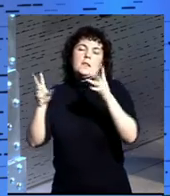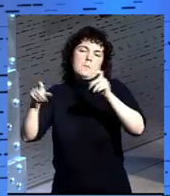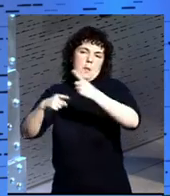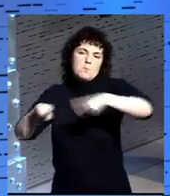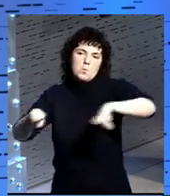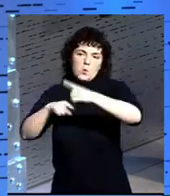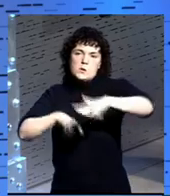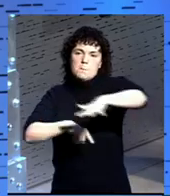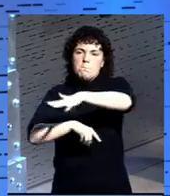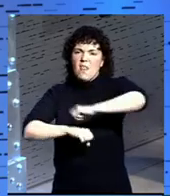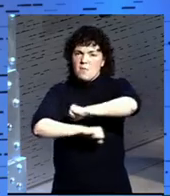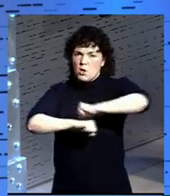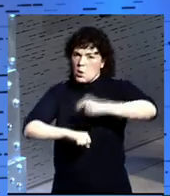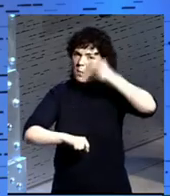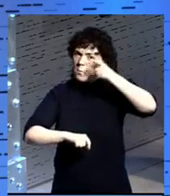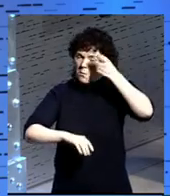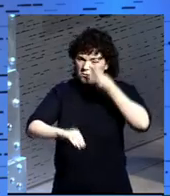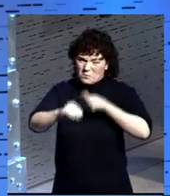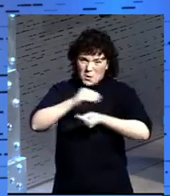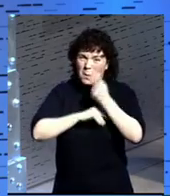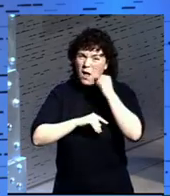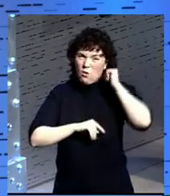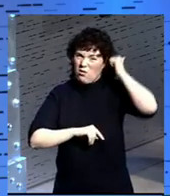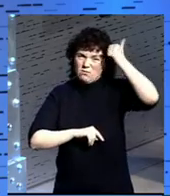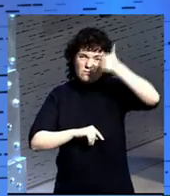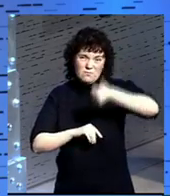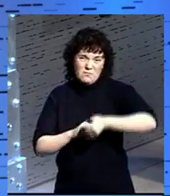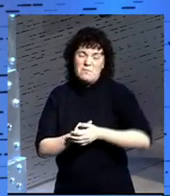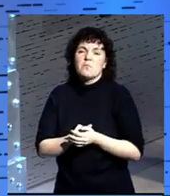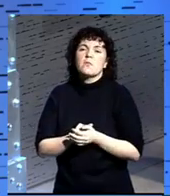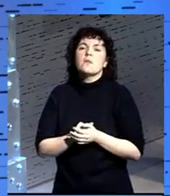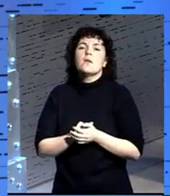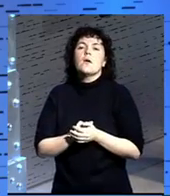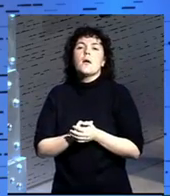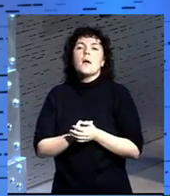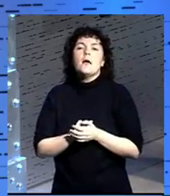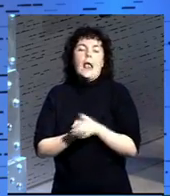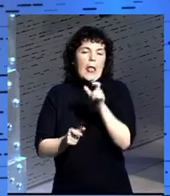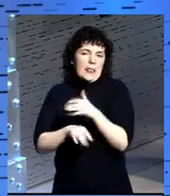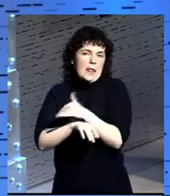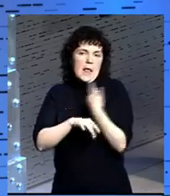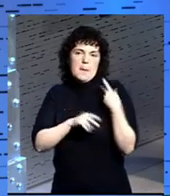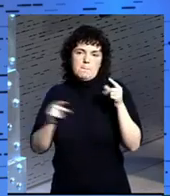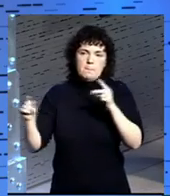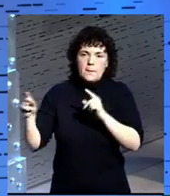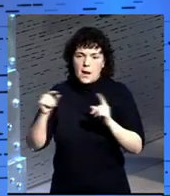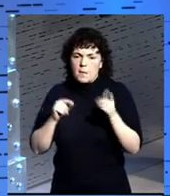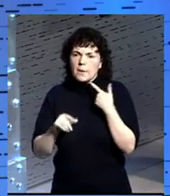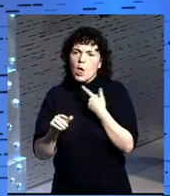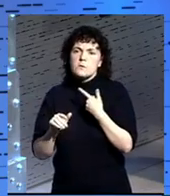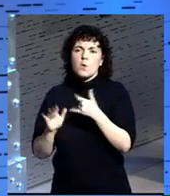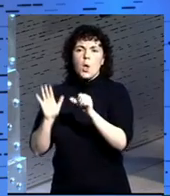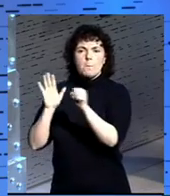en la Plaza Mayor del pueblo donde nació el banco hace un montón de años, pero que ha tenido una identificación con la marca